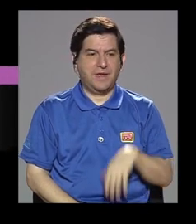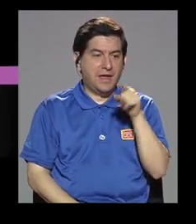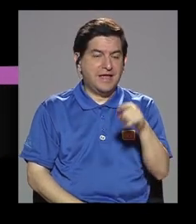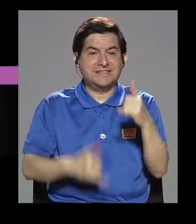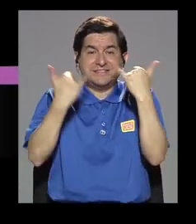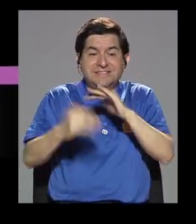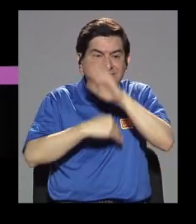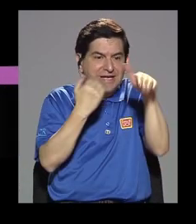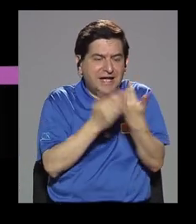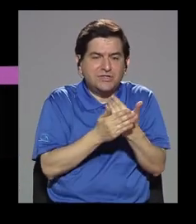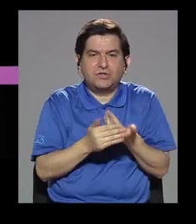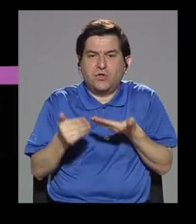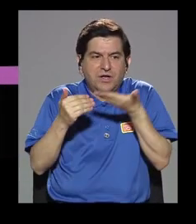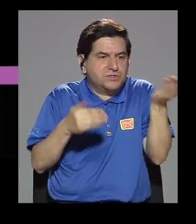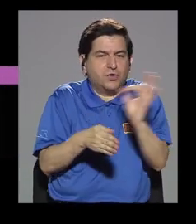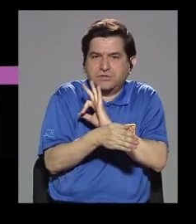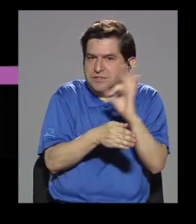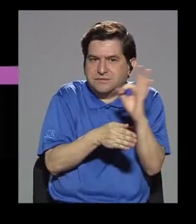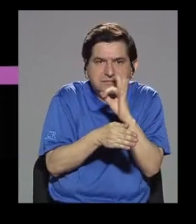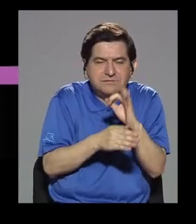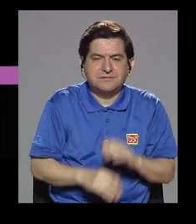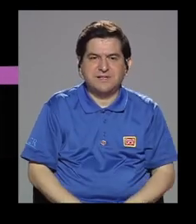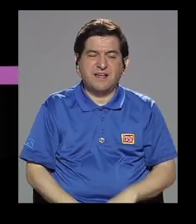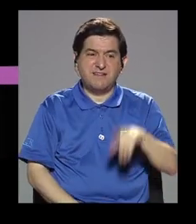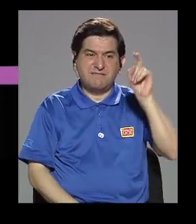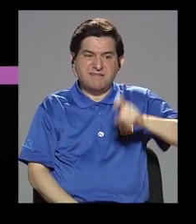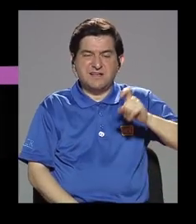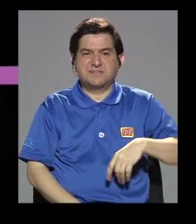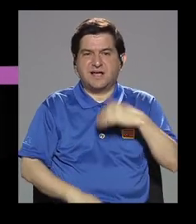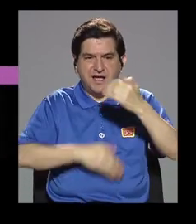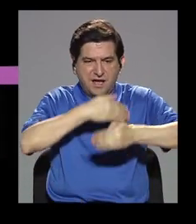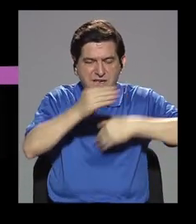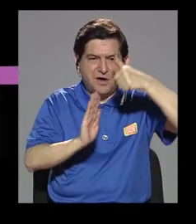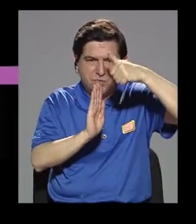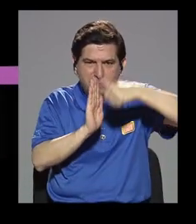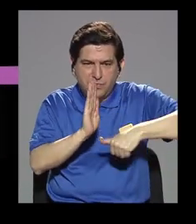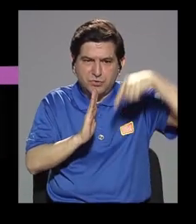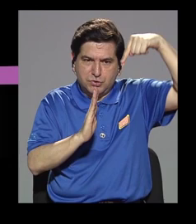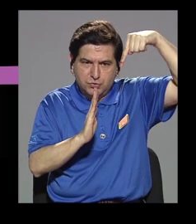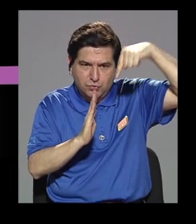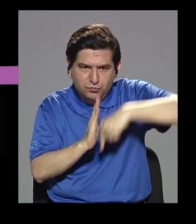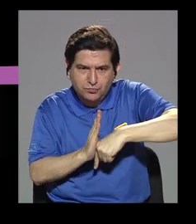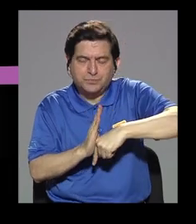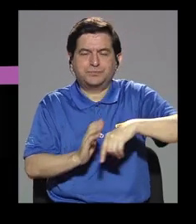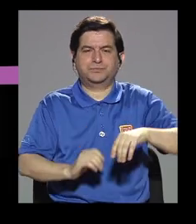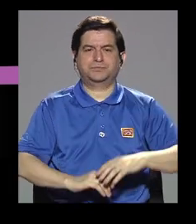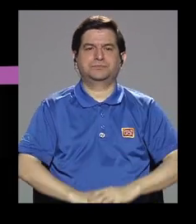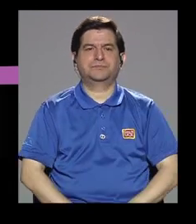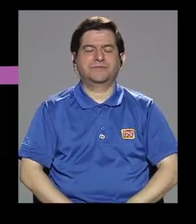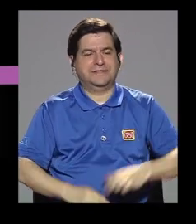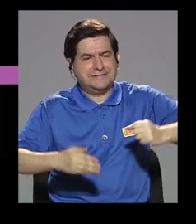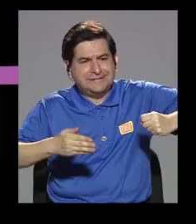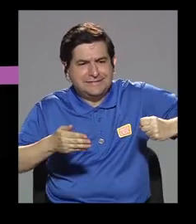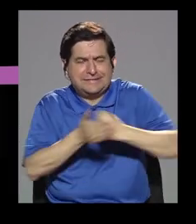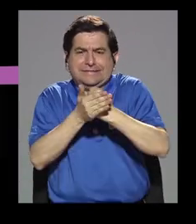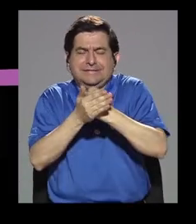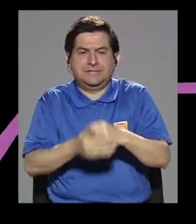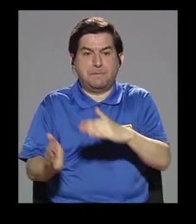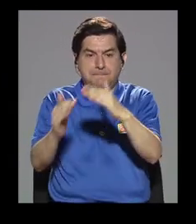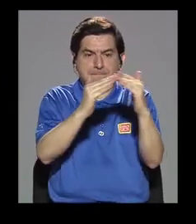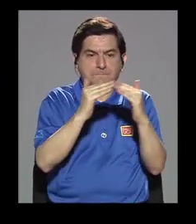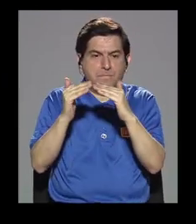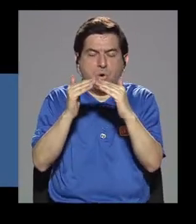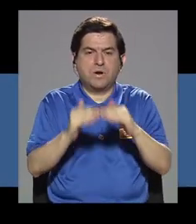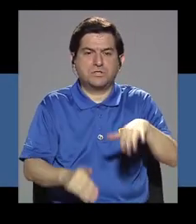que desde cuando ya todos esos elementos fallaron, pues van a requerir un procedimiento un poco más invasivo. Lamentablemente, con